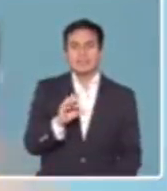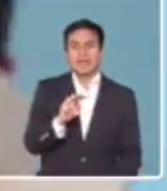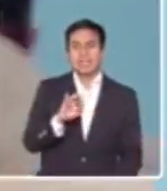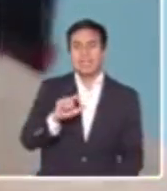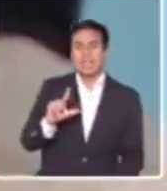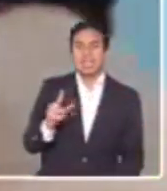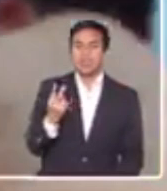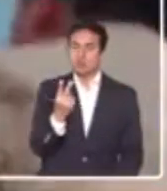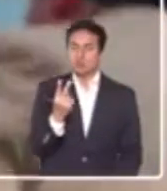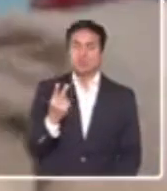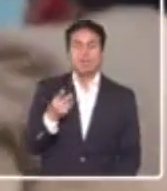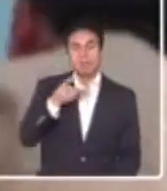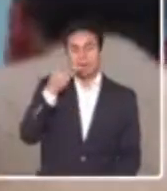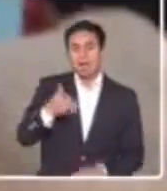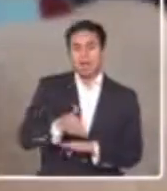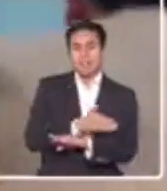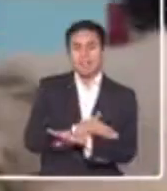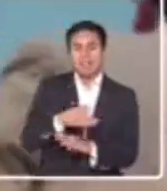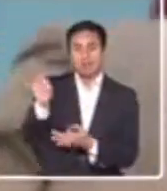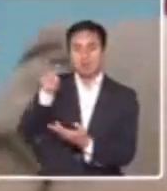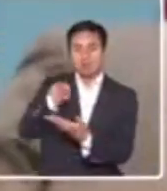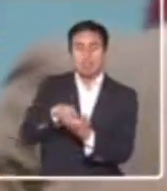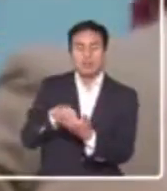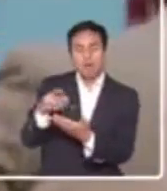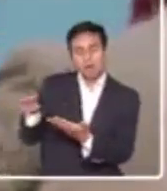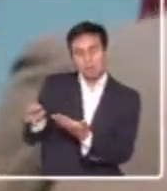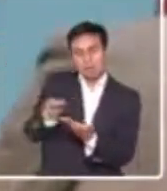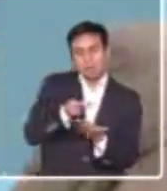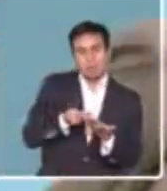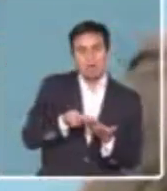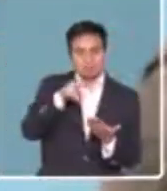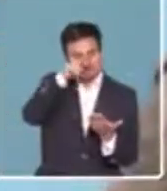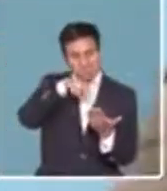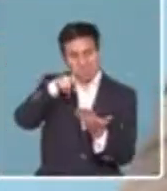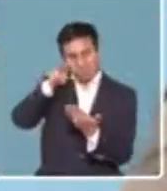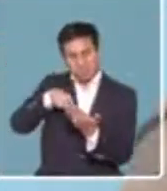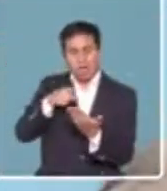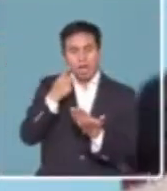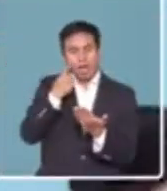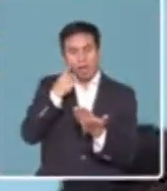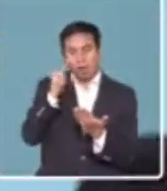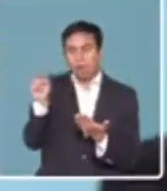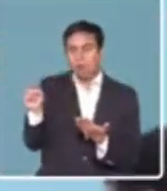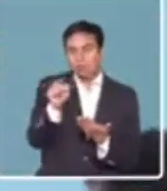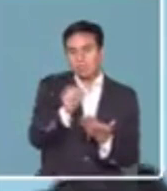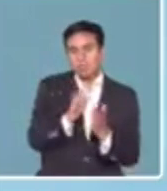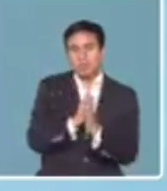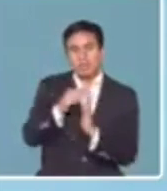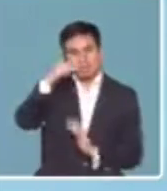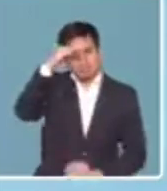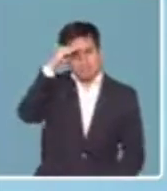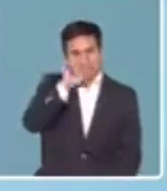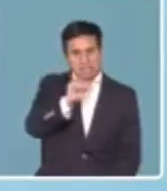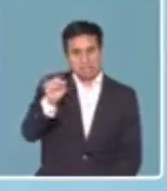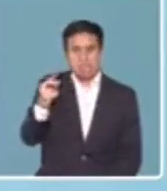por las palabras que dieron antes. Pásenme su discurso después para poder echarle una mirada, para poder conocer su